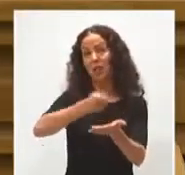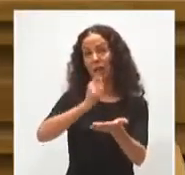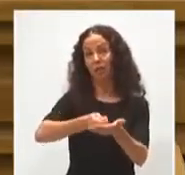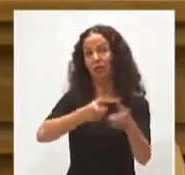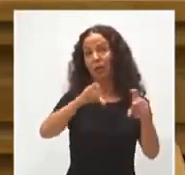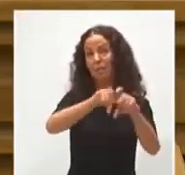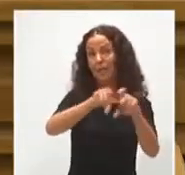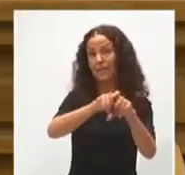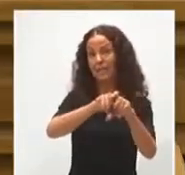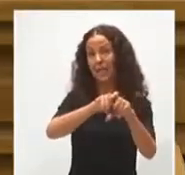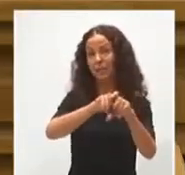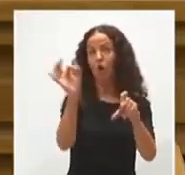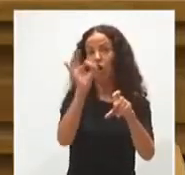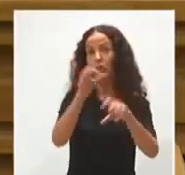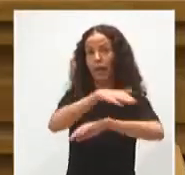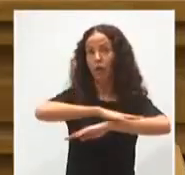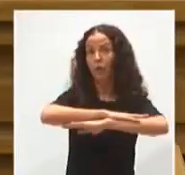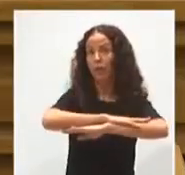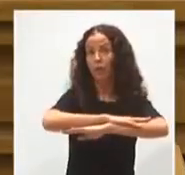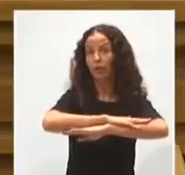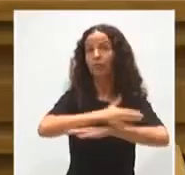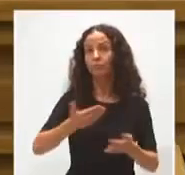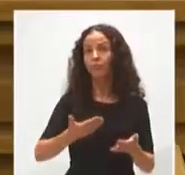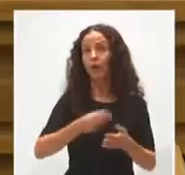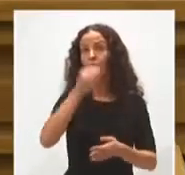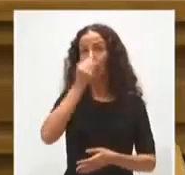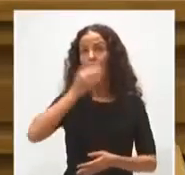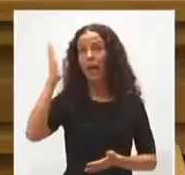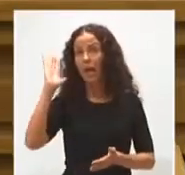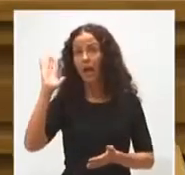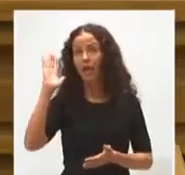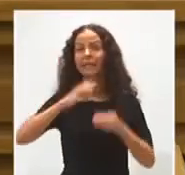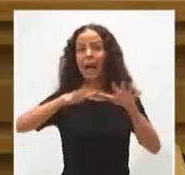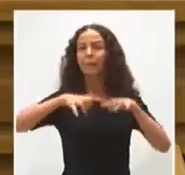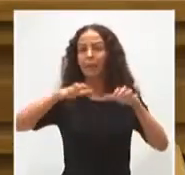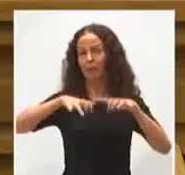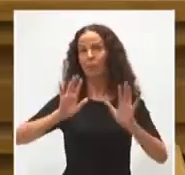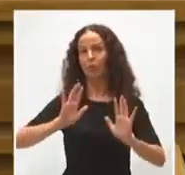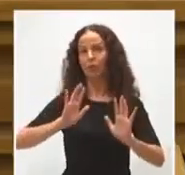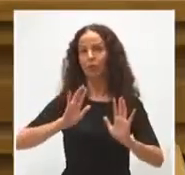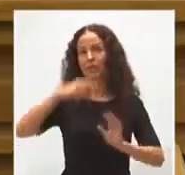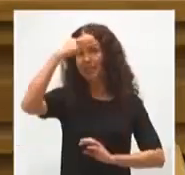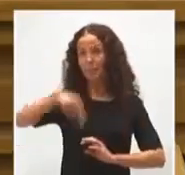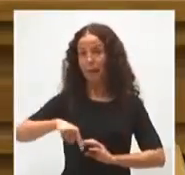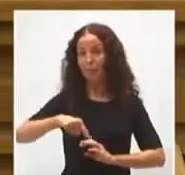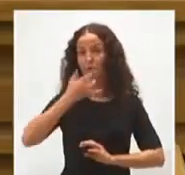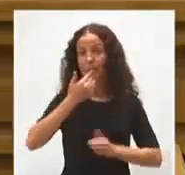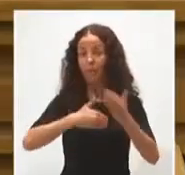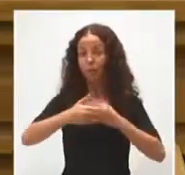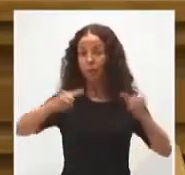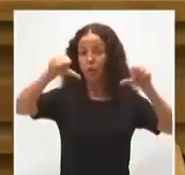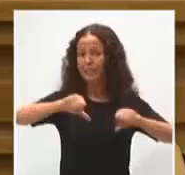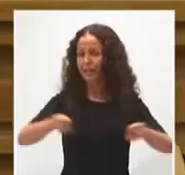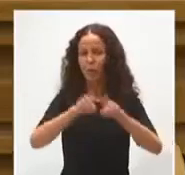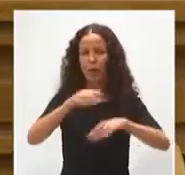empresas y por parte también del estado bueno ojalá y se aprenda la lección y que sepamos que ante futuras crisis gobierne quien